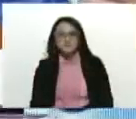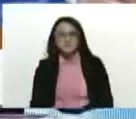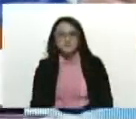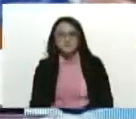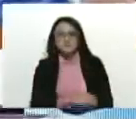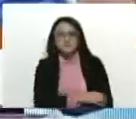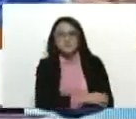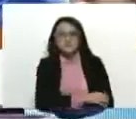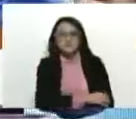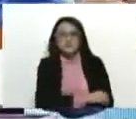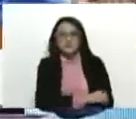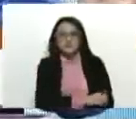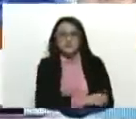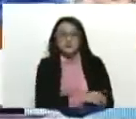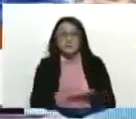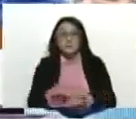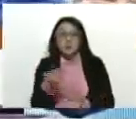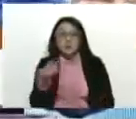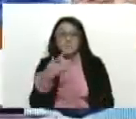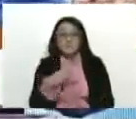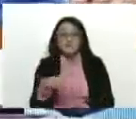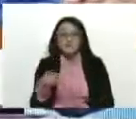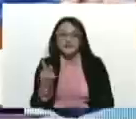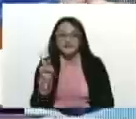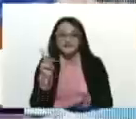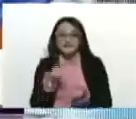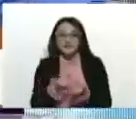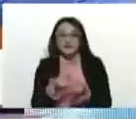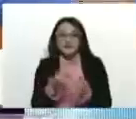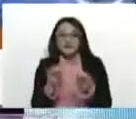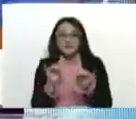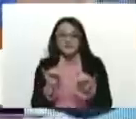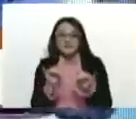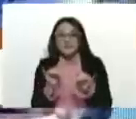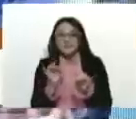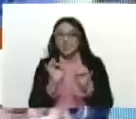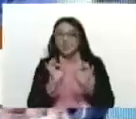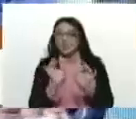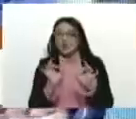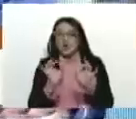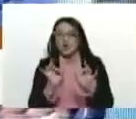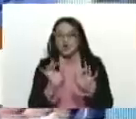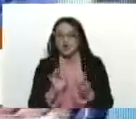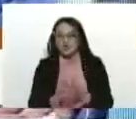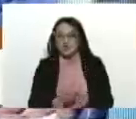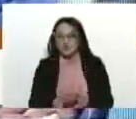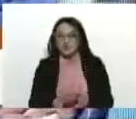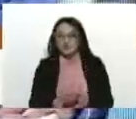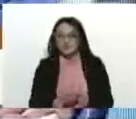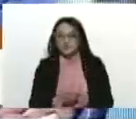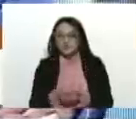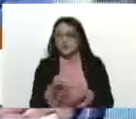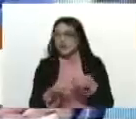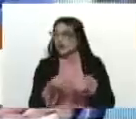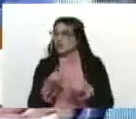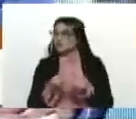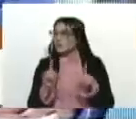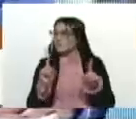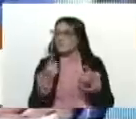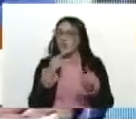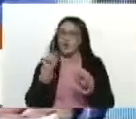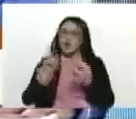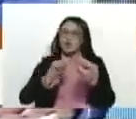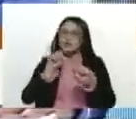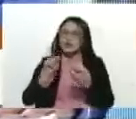por qué porque era un presidente que además venía de ese mismo de esos mismos dolores una de las cosas que primero le